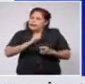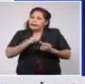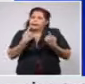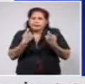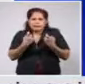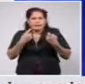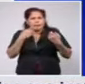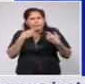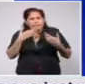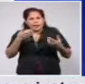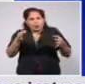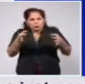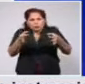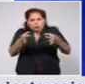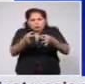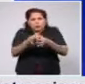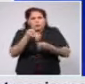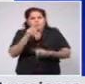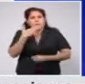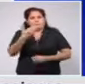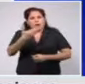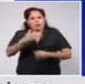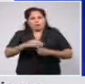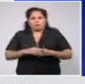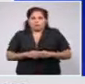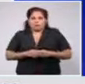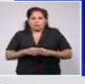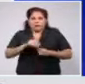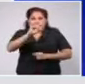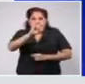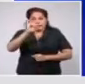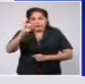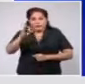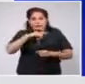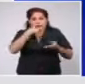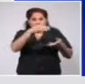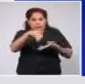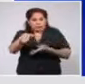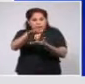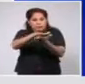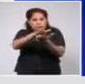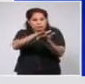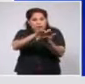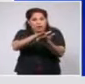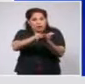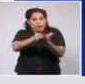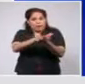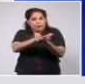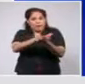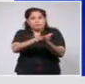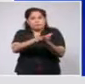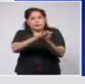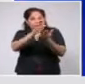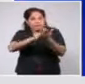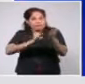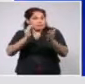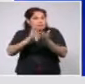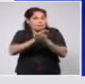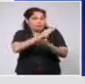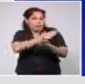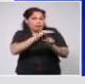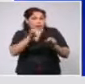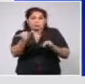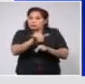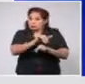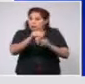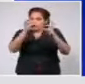la transmisión es elevada. 77 fallecidos acumulados en este mes, también es una